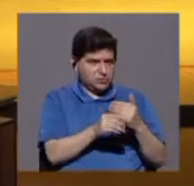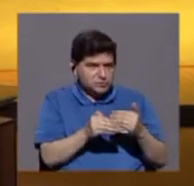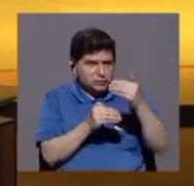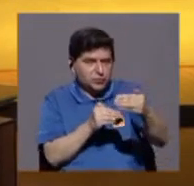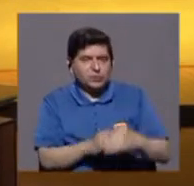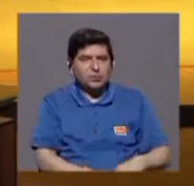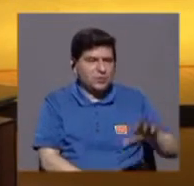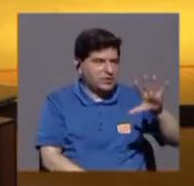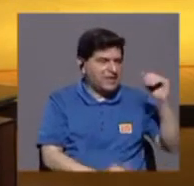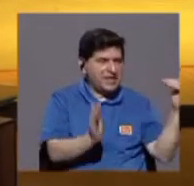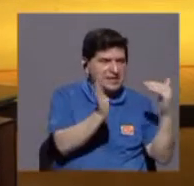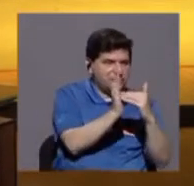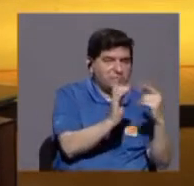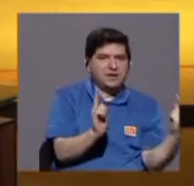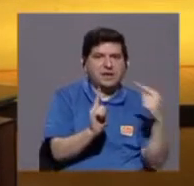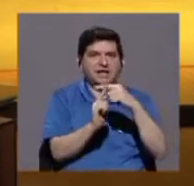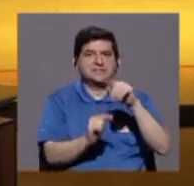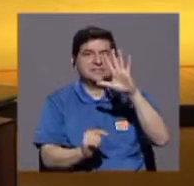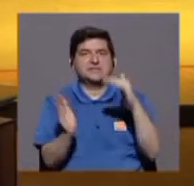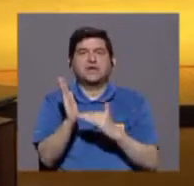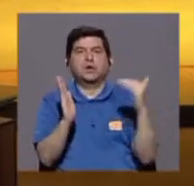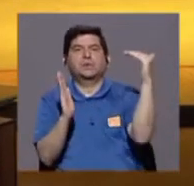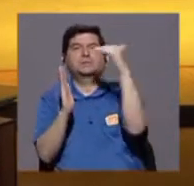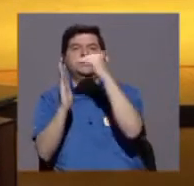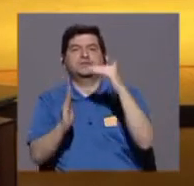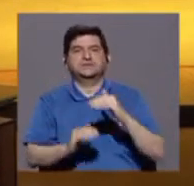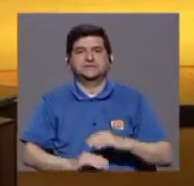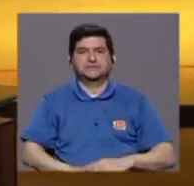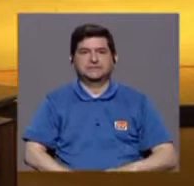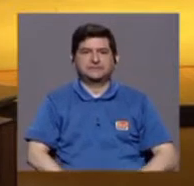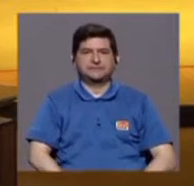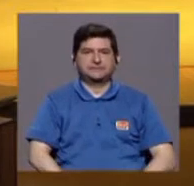de 500.000 a 5 millones, ¿verdad?